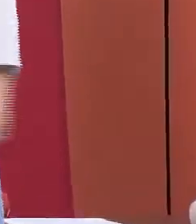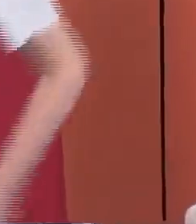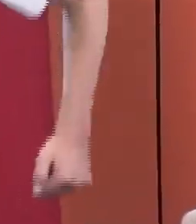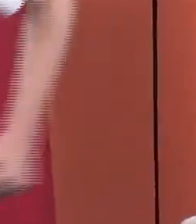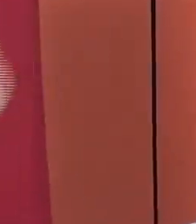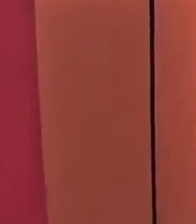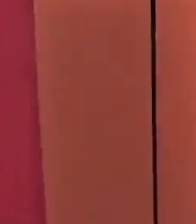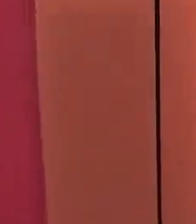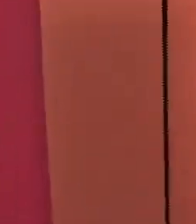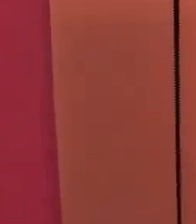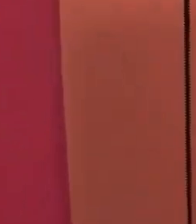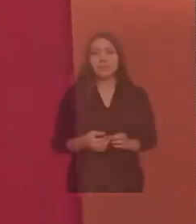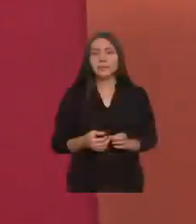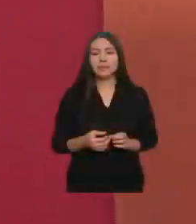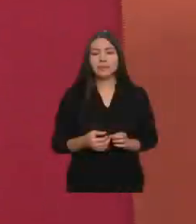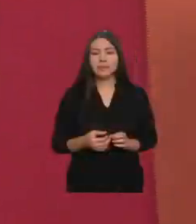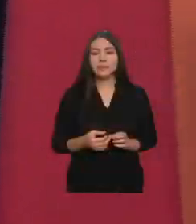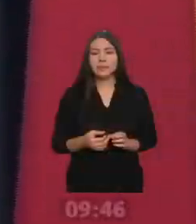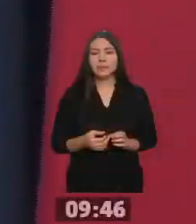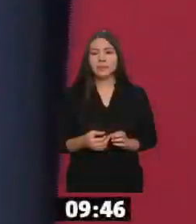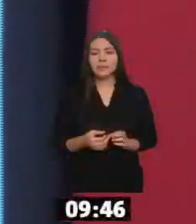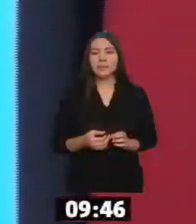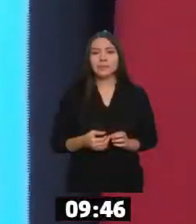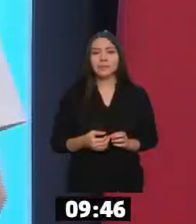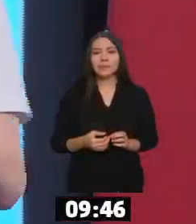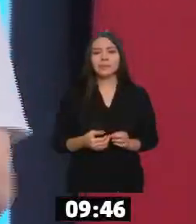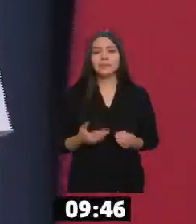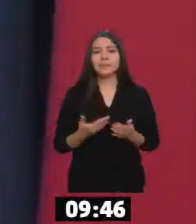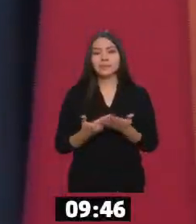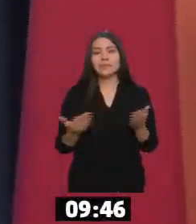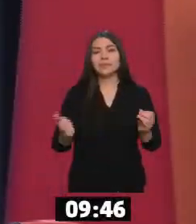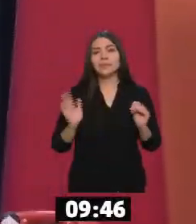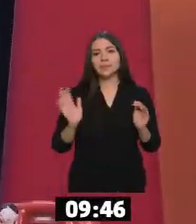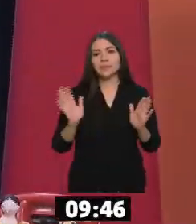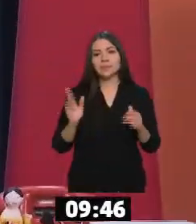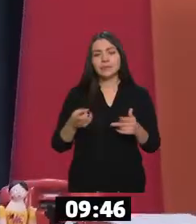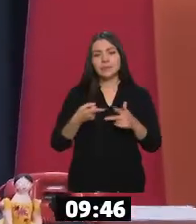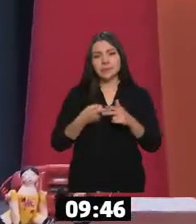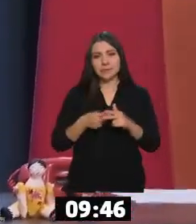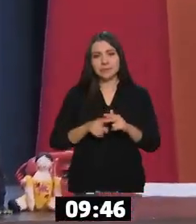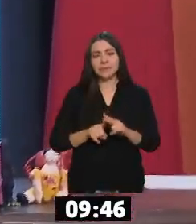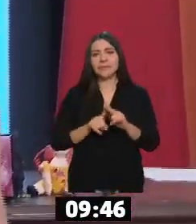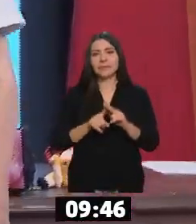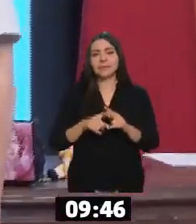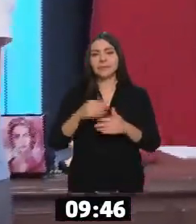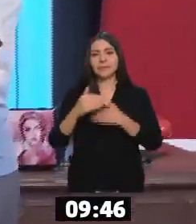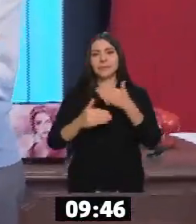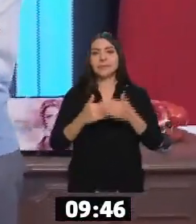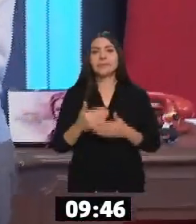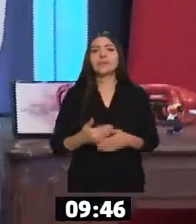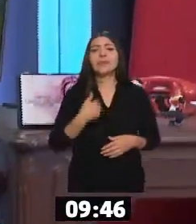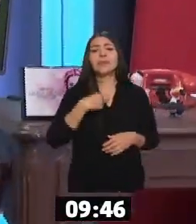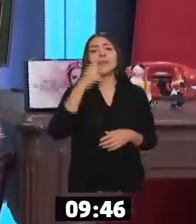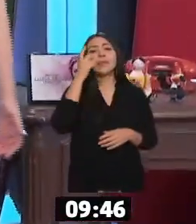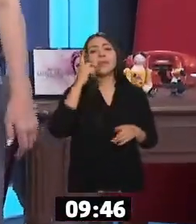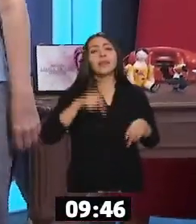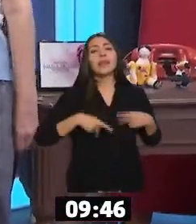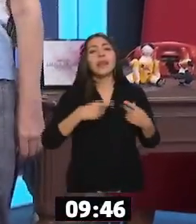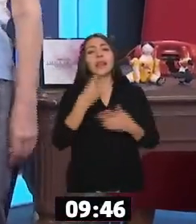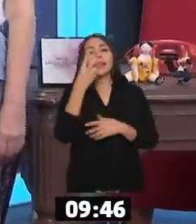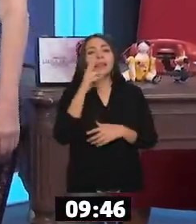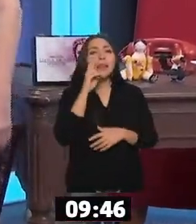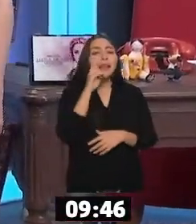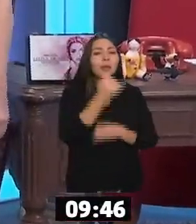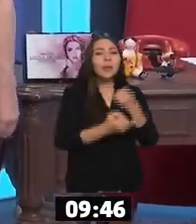Y ahora sí empezamos, por desgracia. O afortunadamente para muchos. Ya terminaron los Ya juegos no me tengo que estos. desvelar a las 3 para ver perder a la selección.